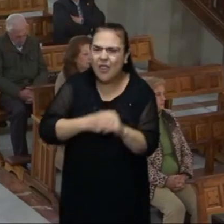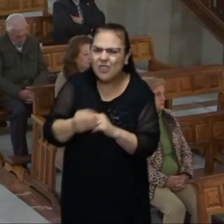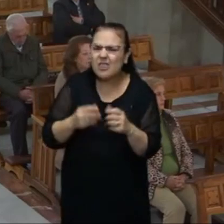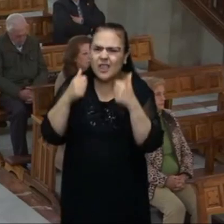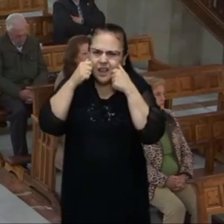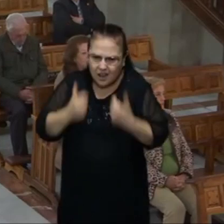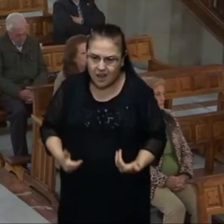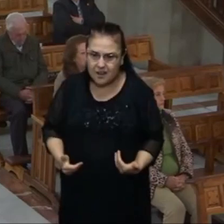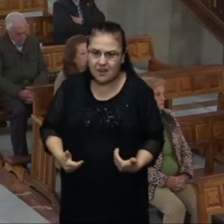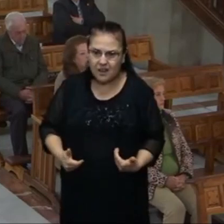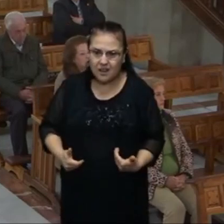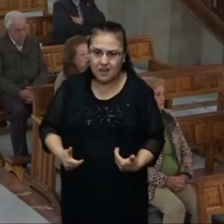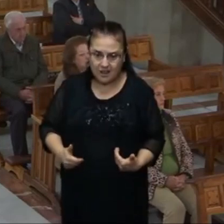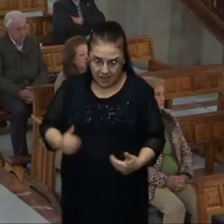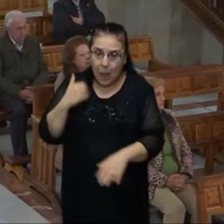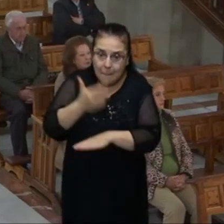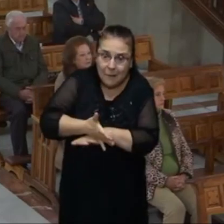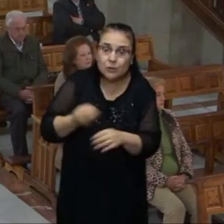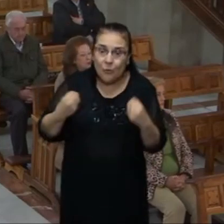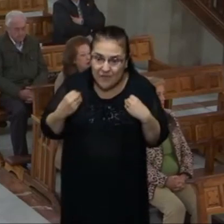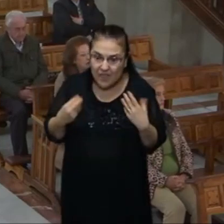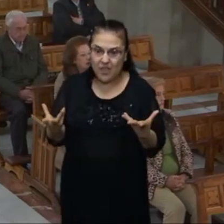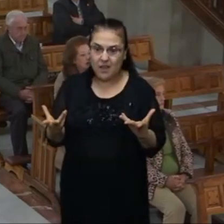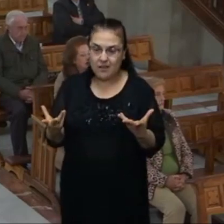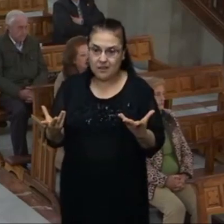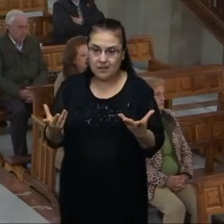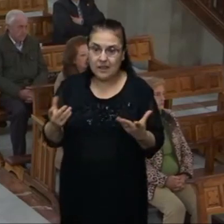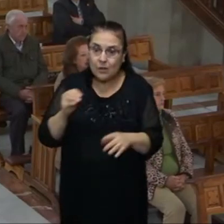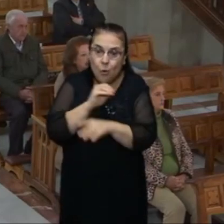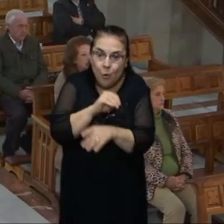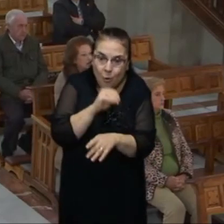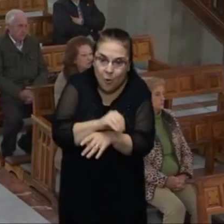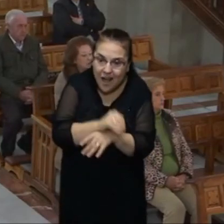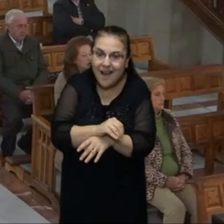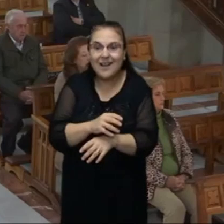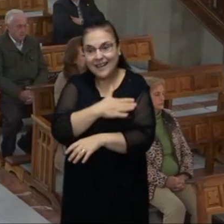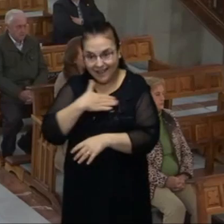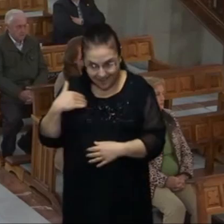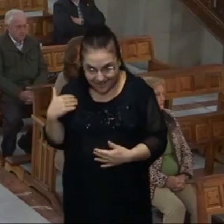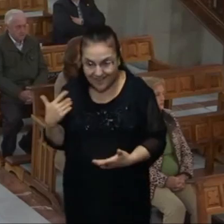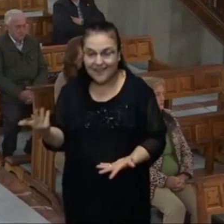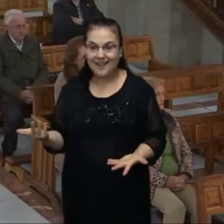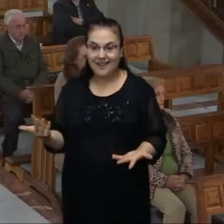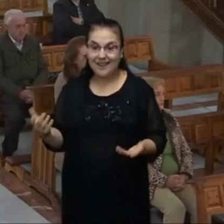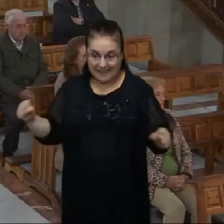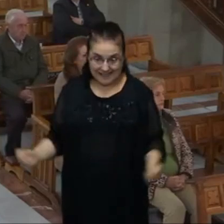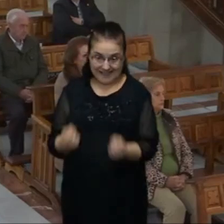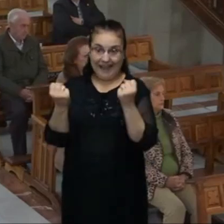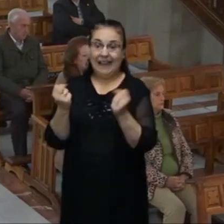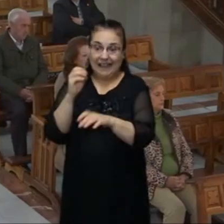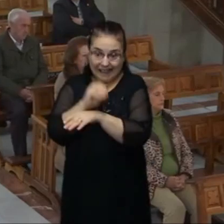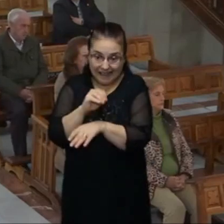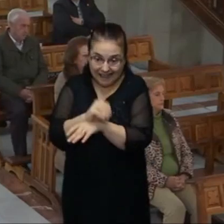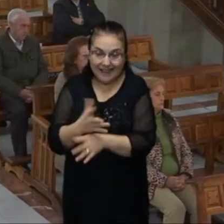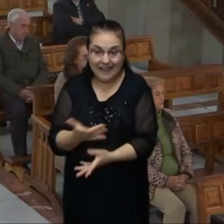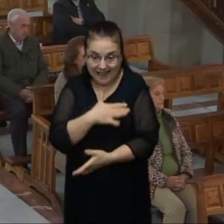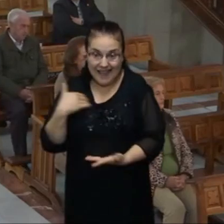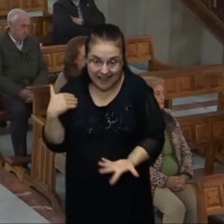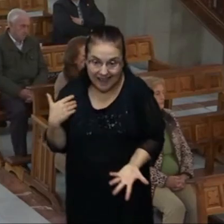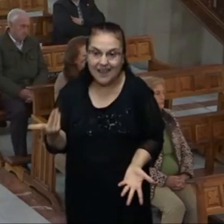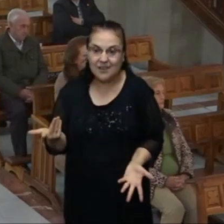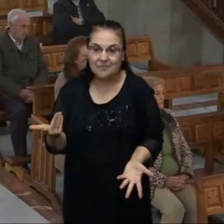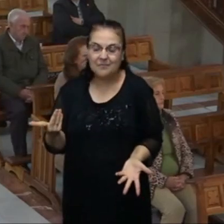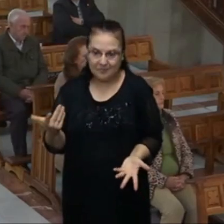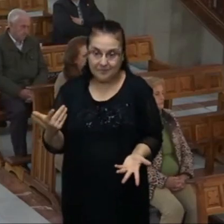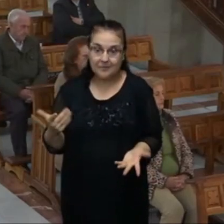que ha venido a tu vida, que te quiere curar, que te quiere sanar. Y como dice también al principio del Evangelio según